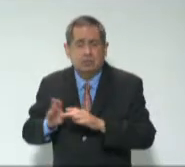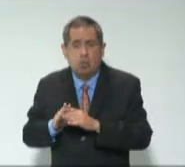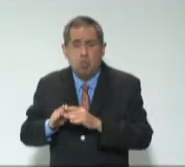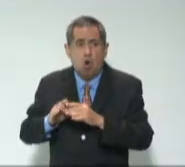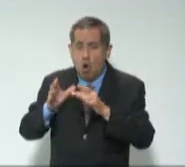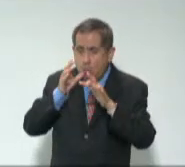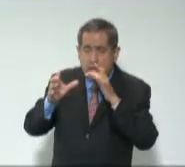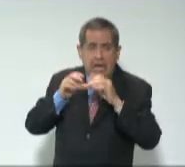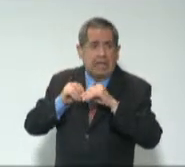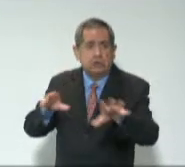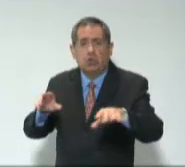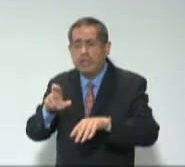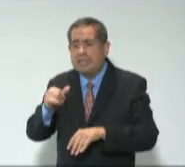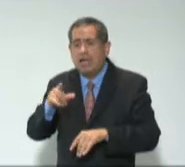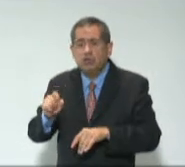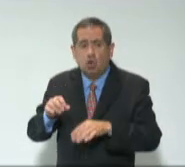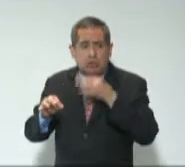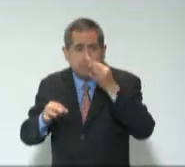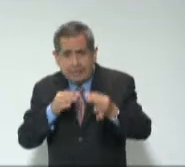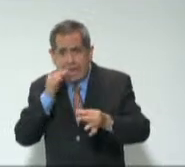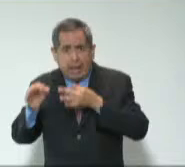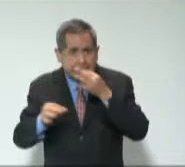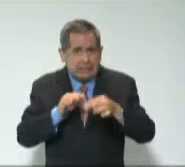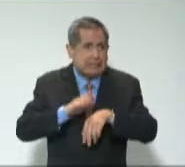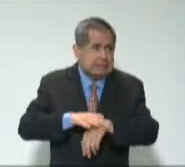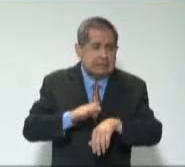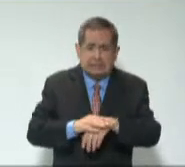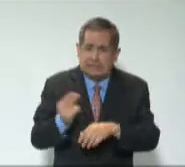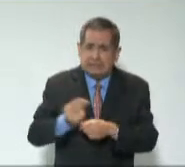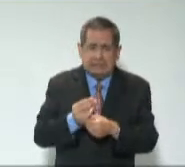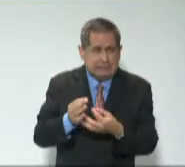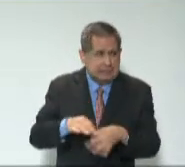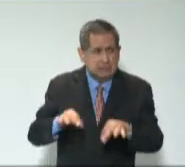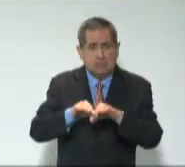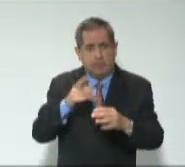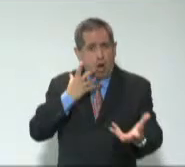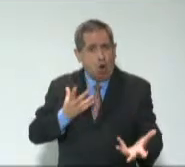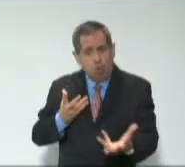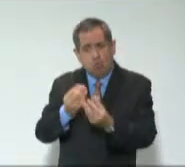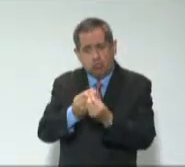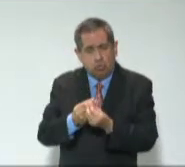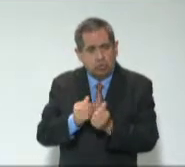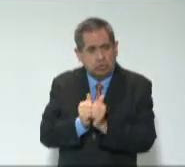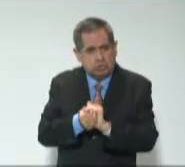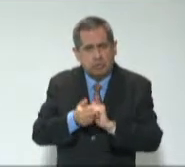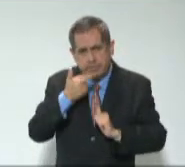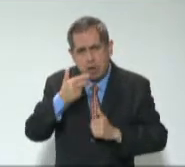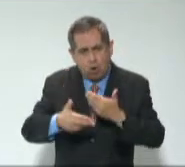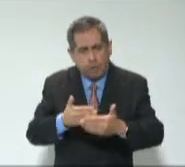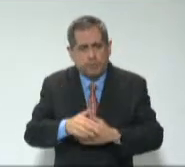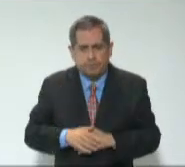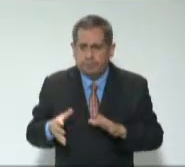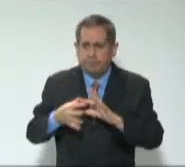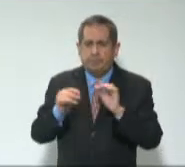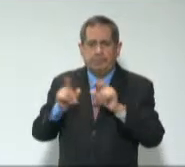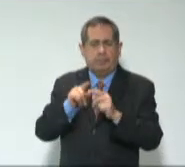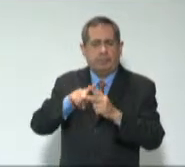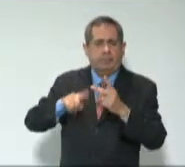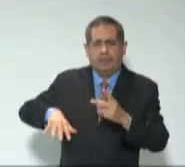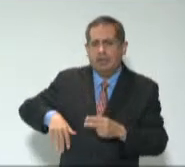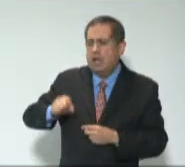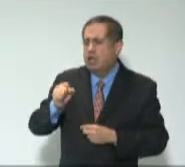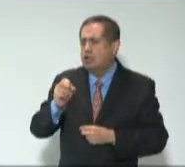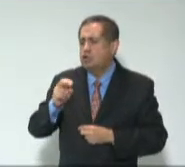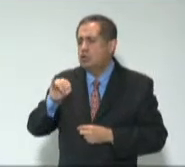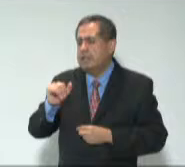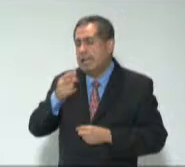comunicación de riesgos y es indispensable para ir construyendo cierro diciendo dos cosas ya decía Sonia al inicio